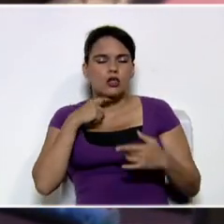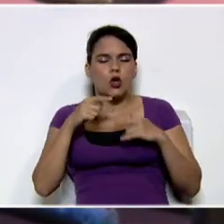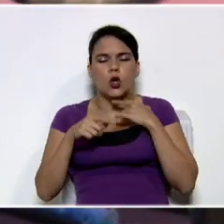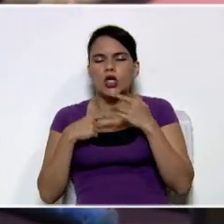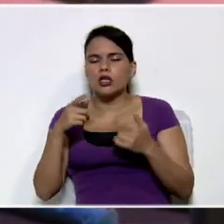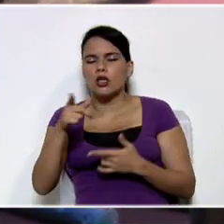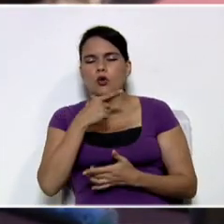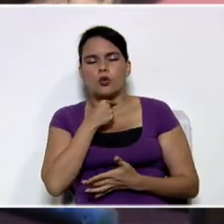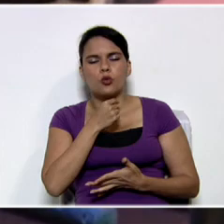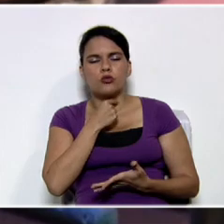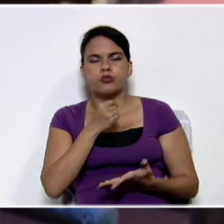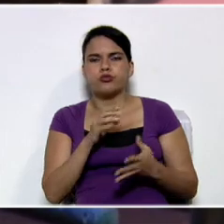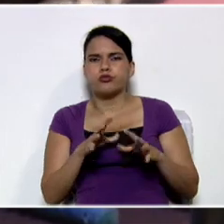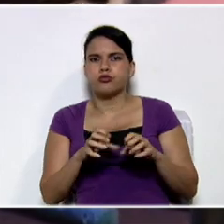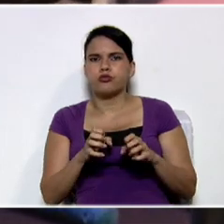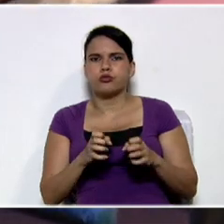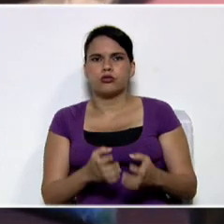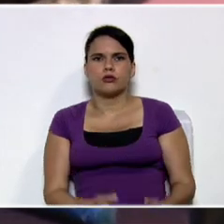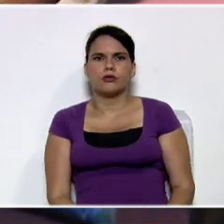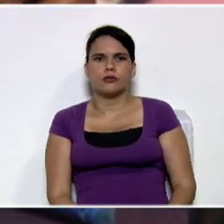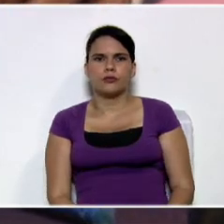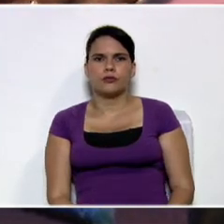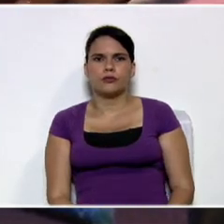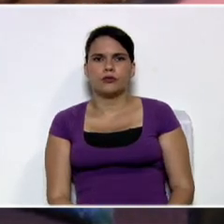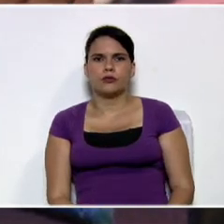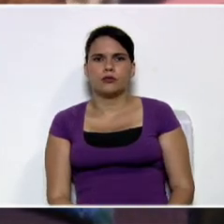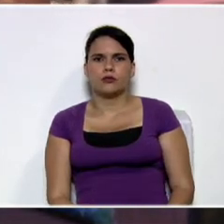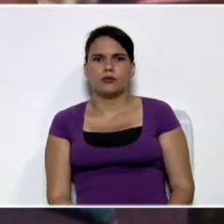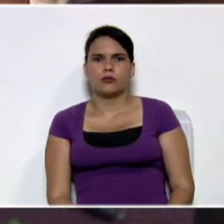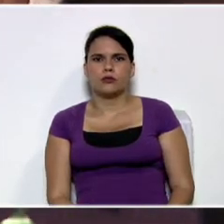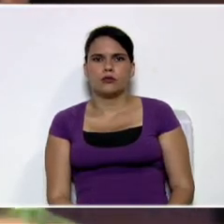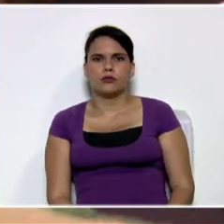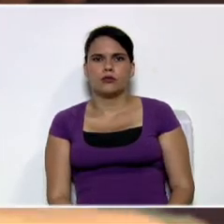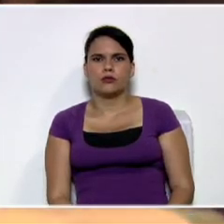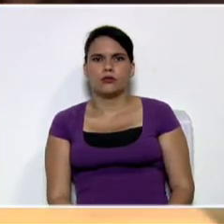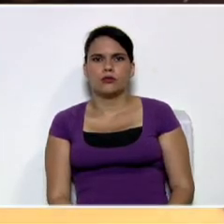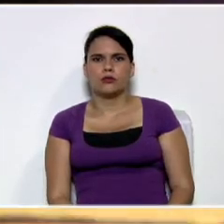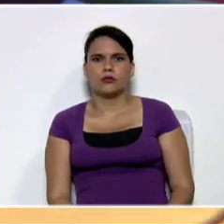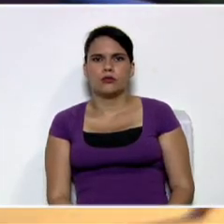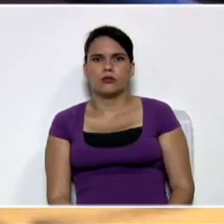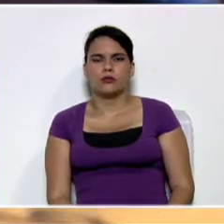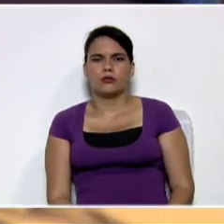prefieras. Vamos entonces a proceder a hacer un